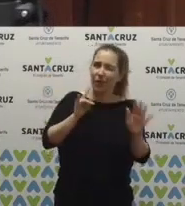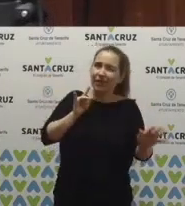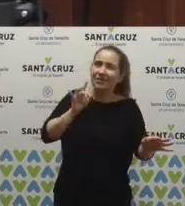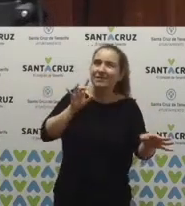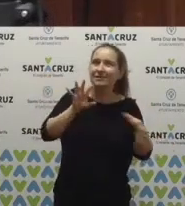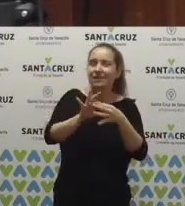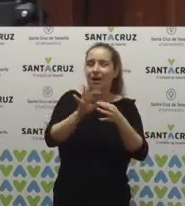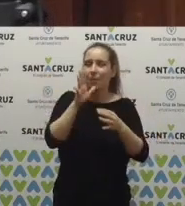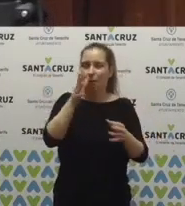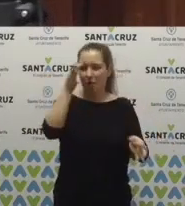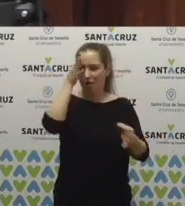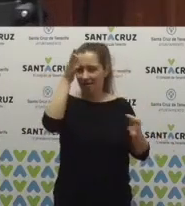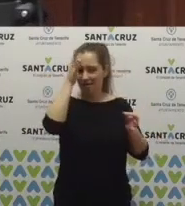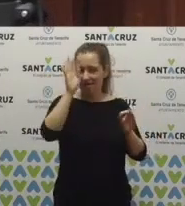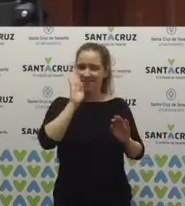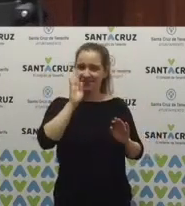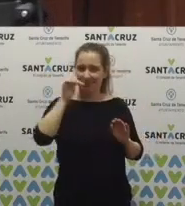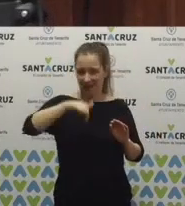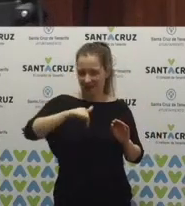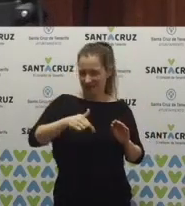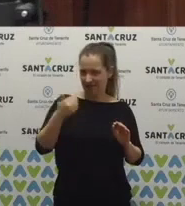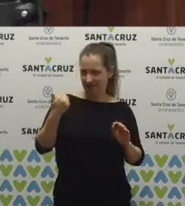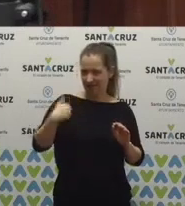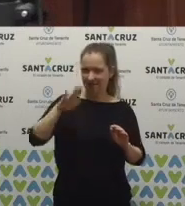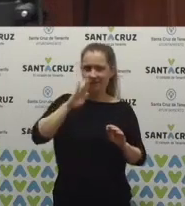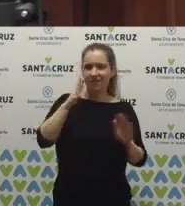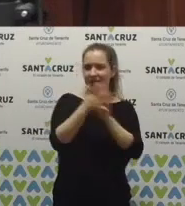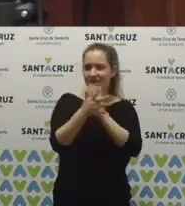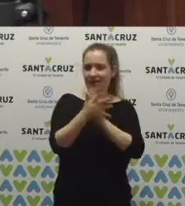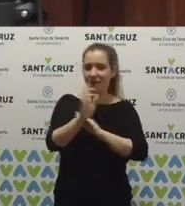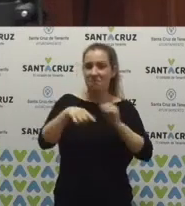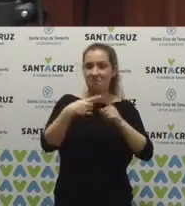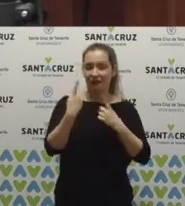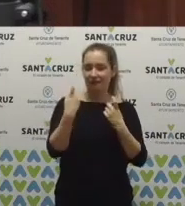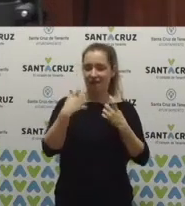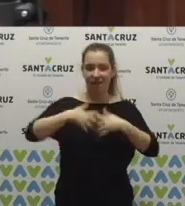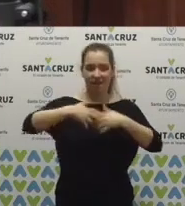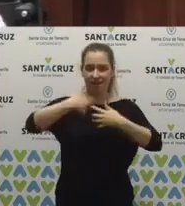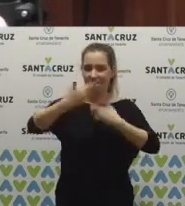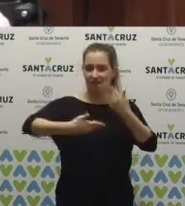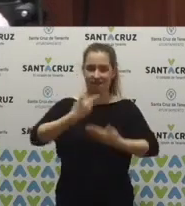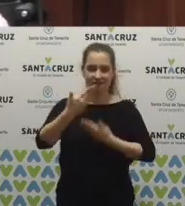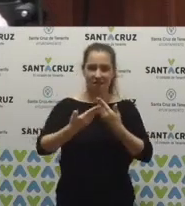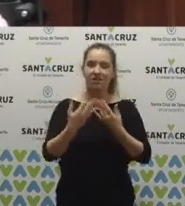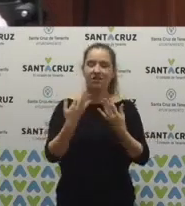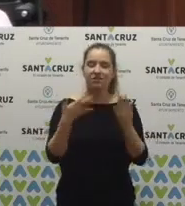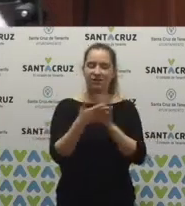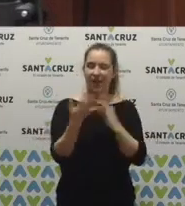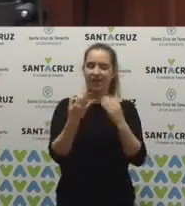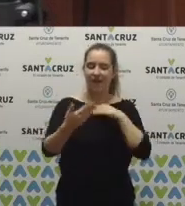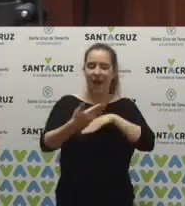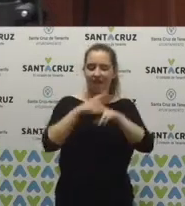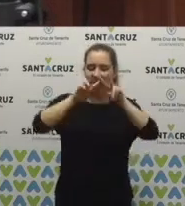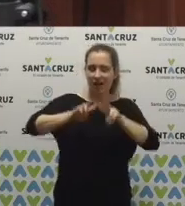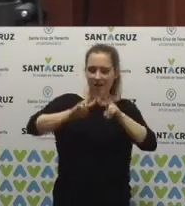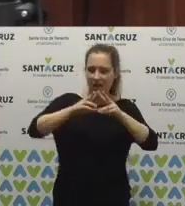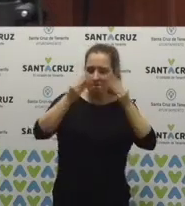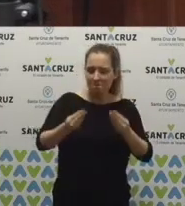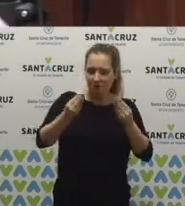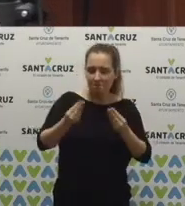cuestiones de las que se han apuntado aquí y hay ya su falta de operatividad y tendríamos que hacer un análisis previo antes de